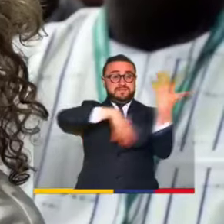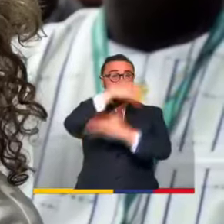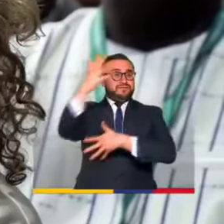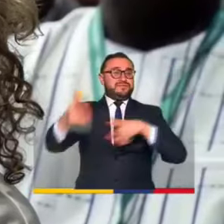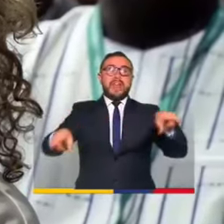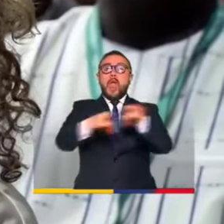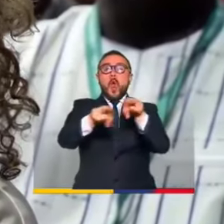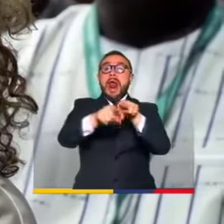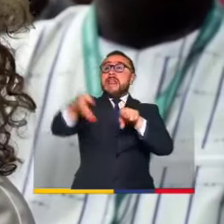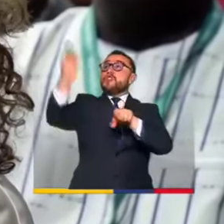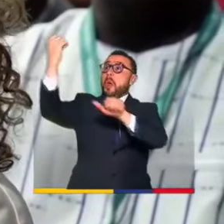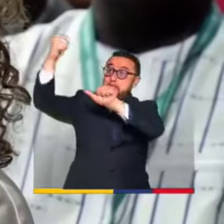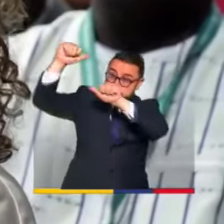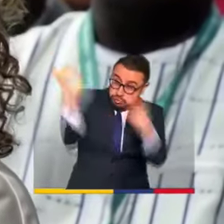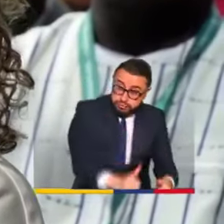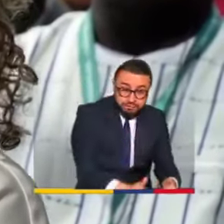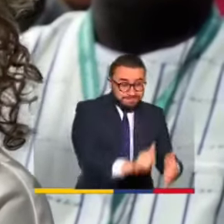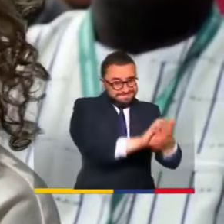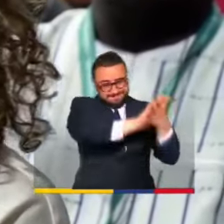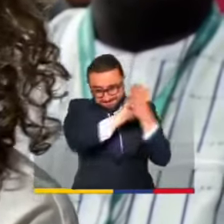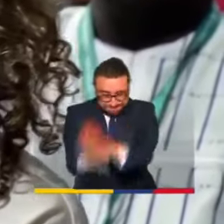Armagedón.